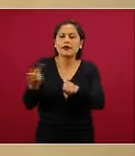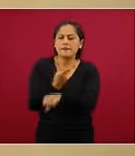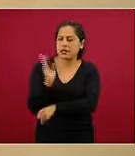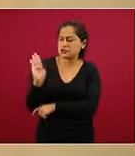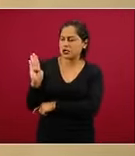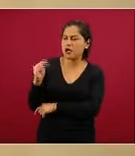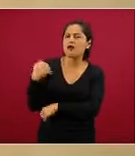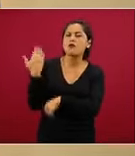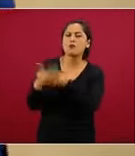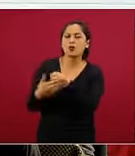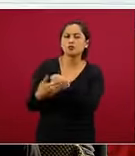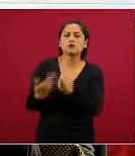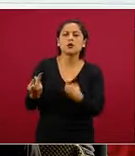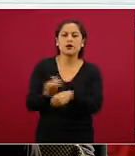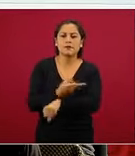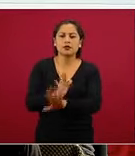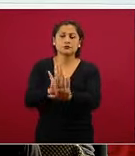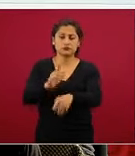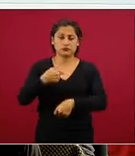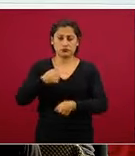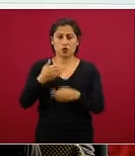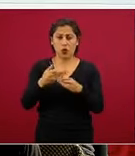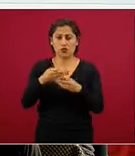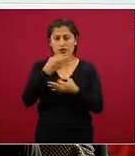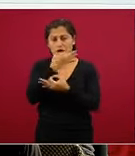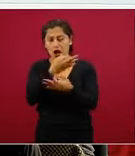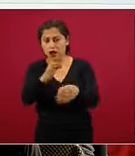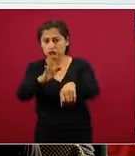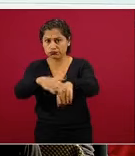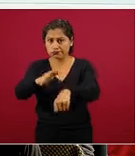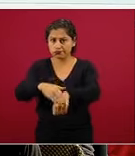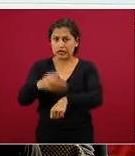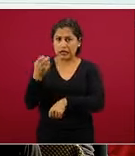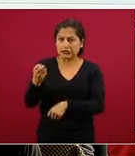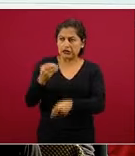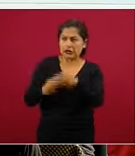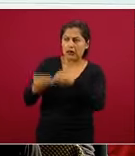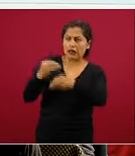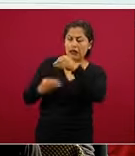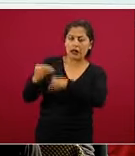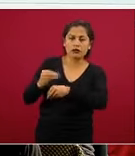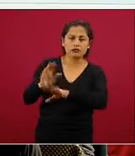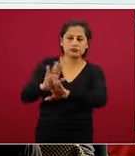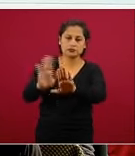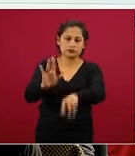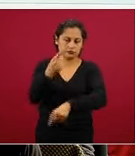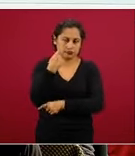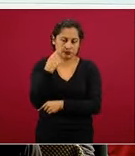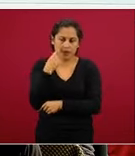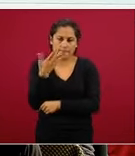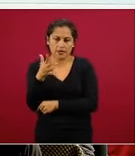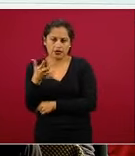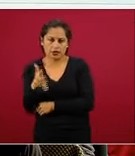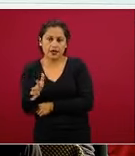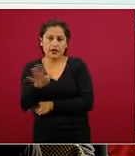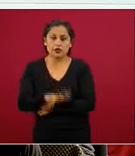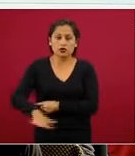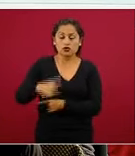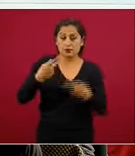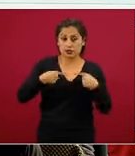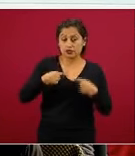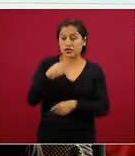yo quisiera sí decirle a la población que no debemos de trivializar esta situación. Entre un 7 y 10% de las personas que